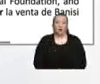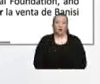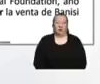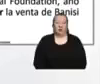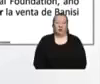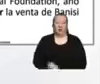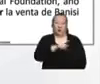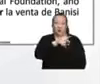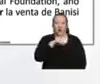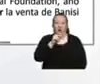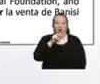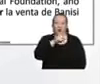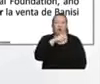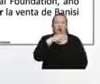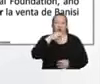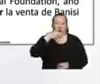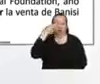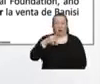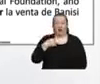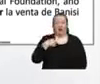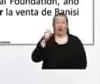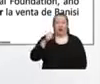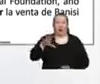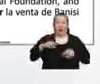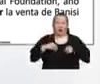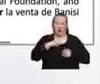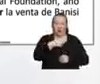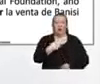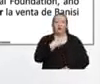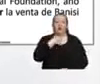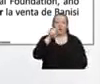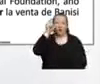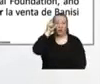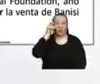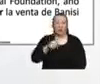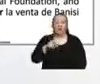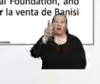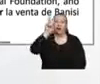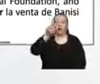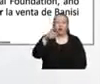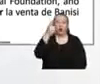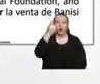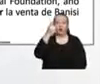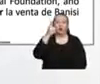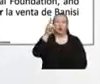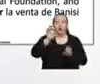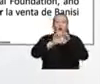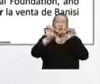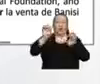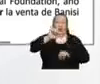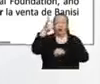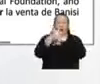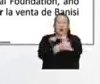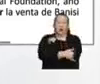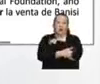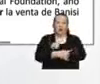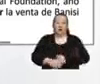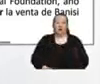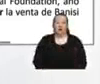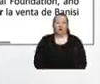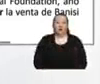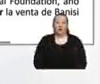vanish y el 2011 cree en panamá otra empresa pietro overseas aquí se lo está simplificando